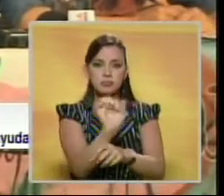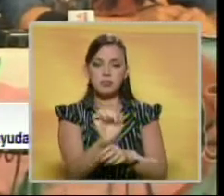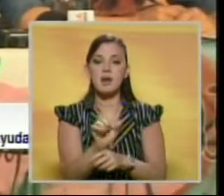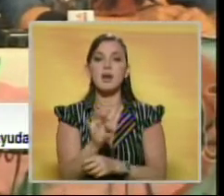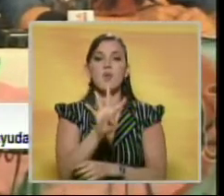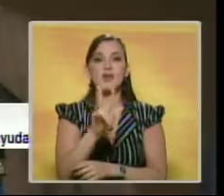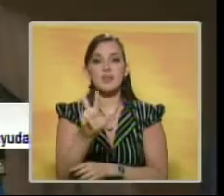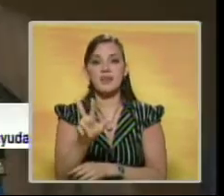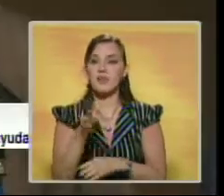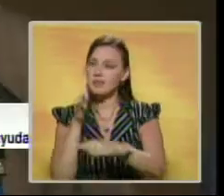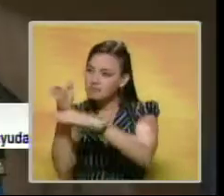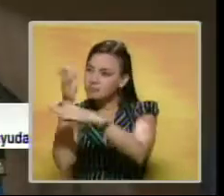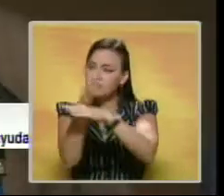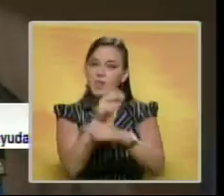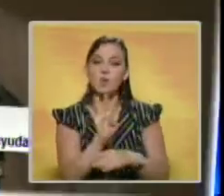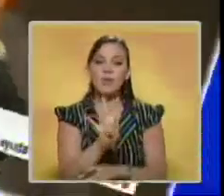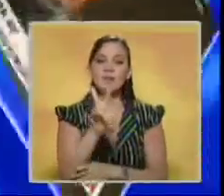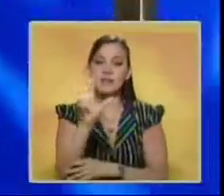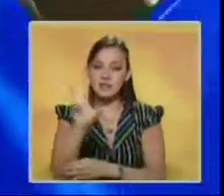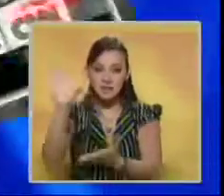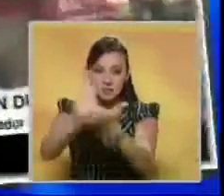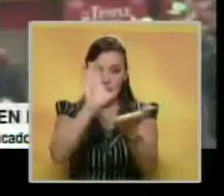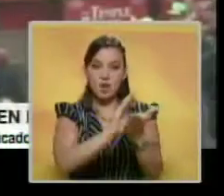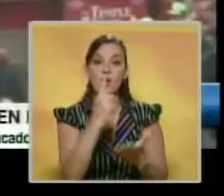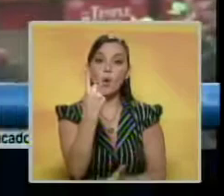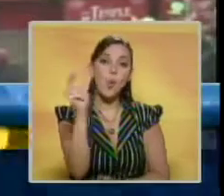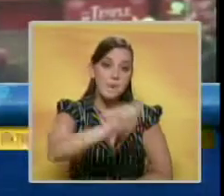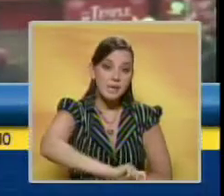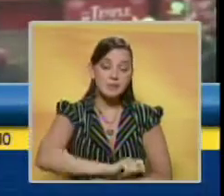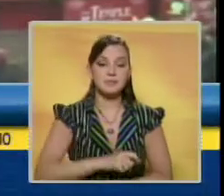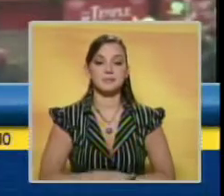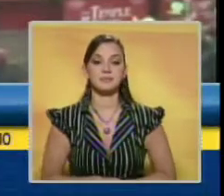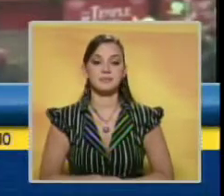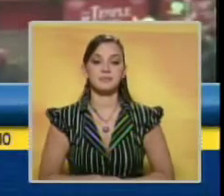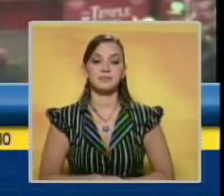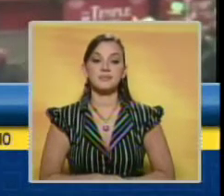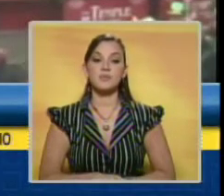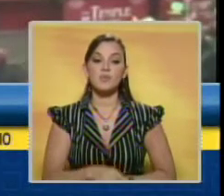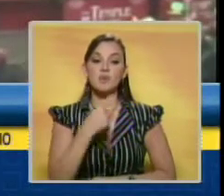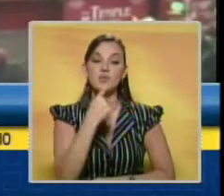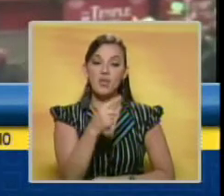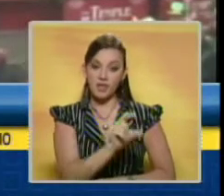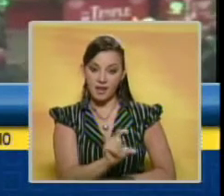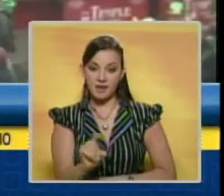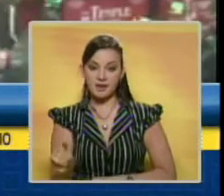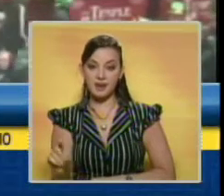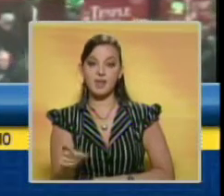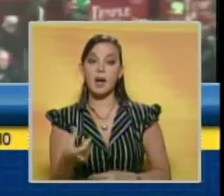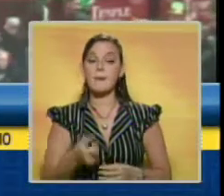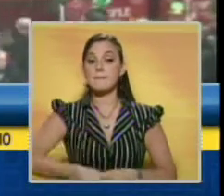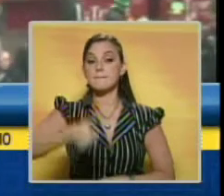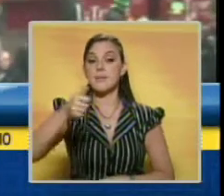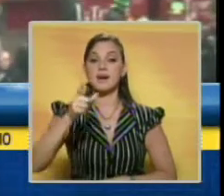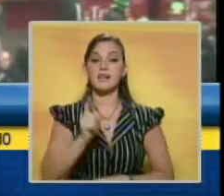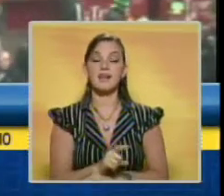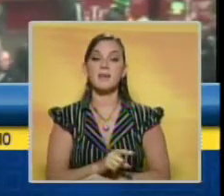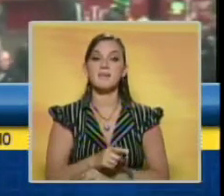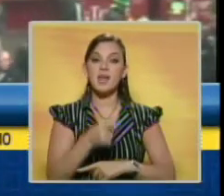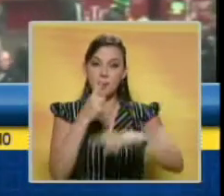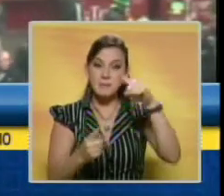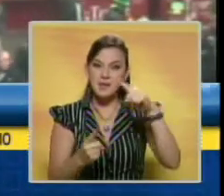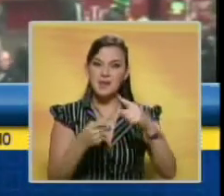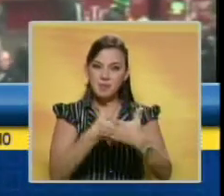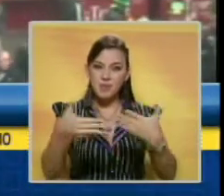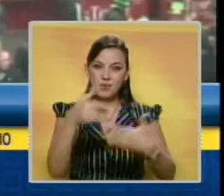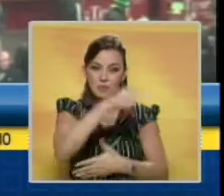43 ciudades durante un mes. En Irlanda, más de 500,000 de personas se reúnen durante 5 días en la ciudad de